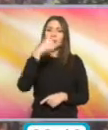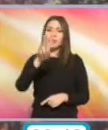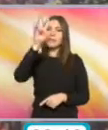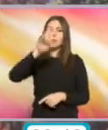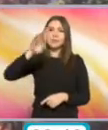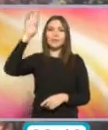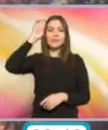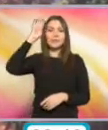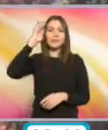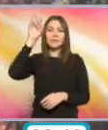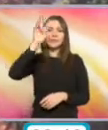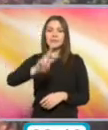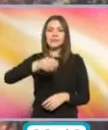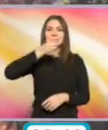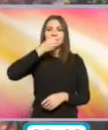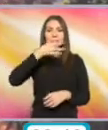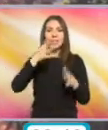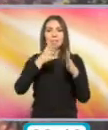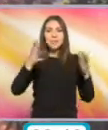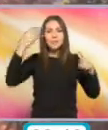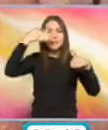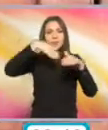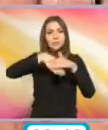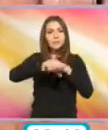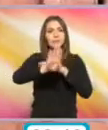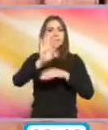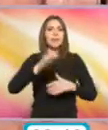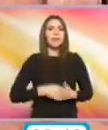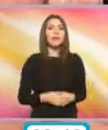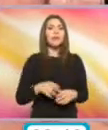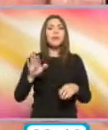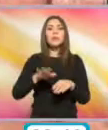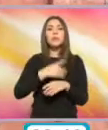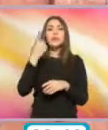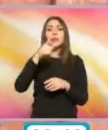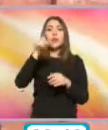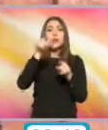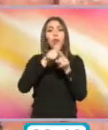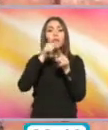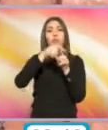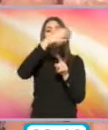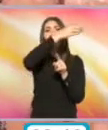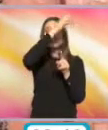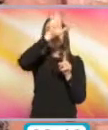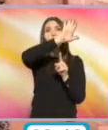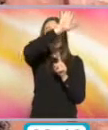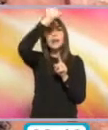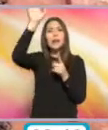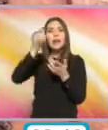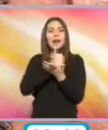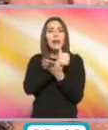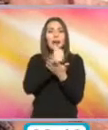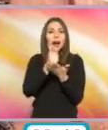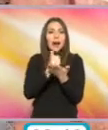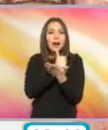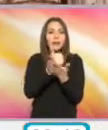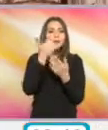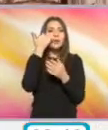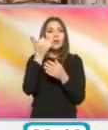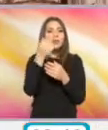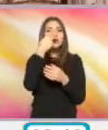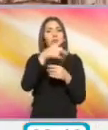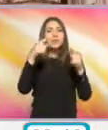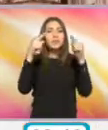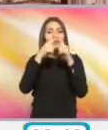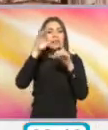catedral? Impresionante. Eso sí, me encanta este lugar porque los cielos son azules, azules, y esta cantera rosa que también es de Durango, muy del norte.